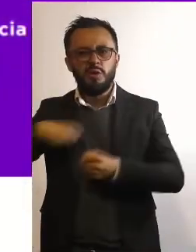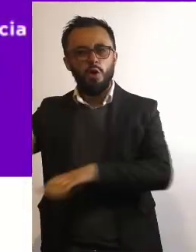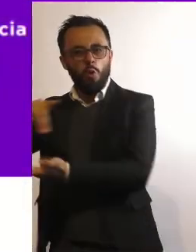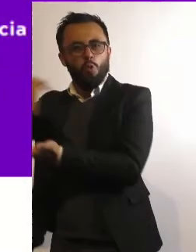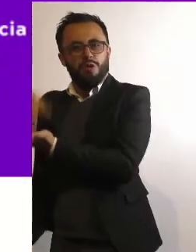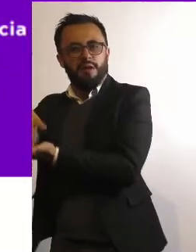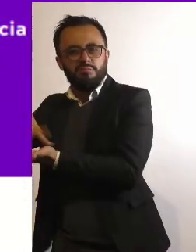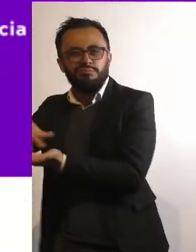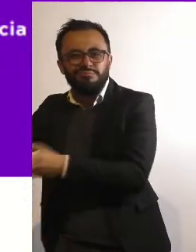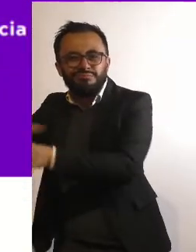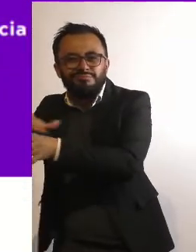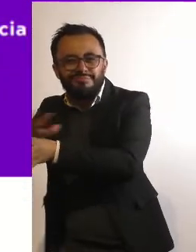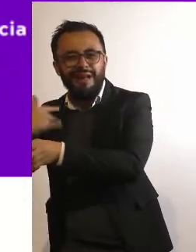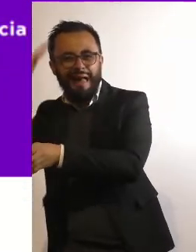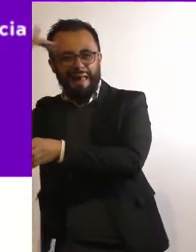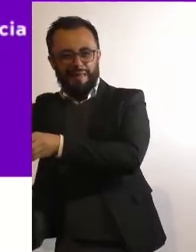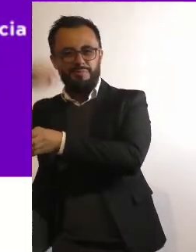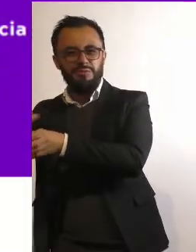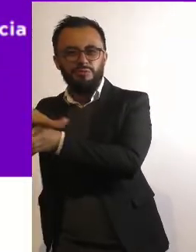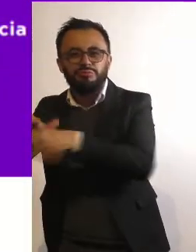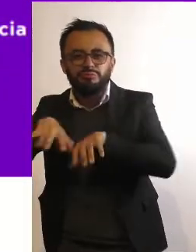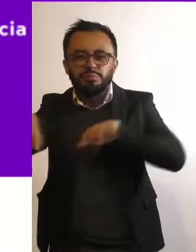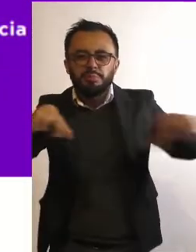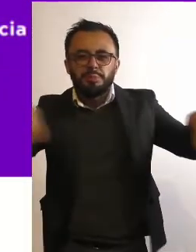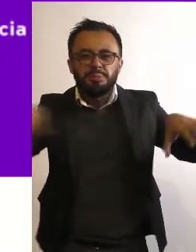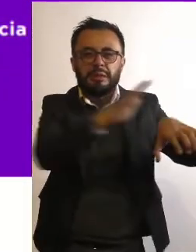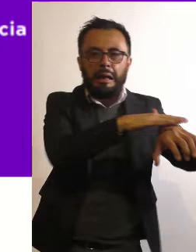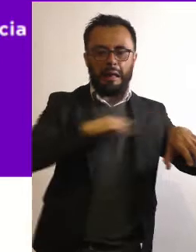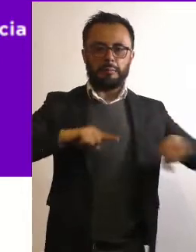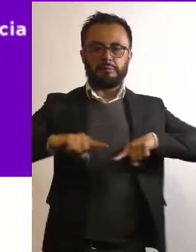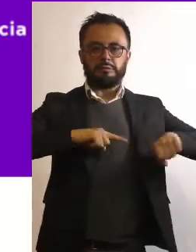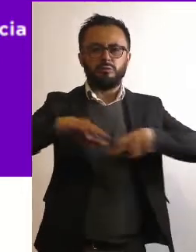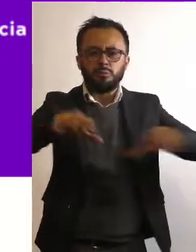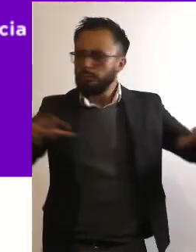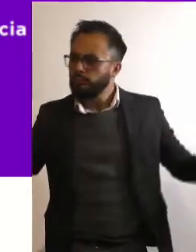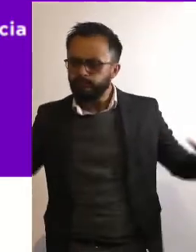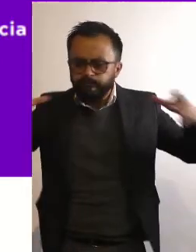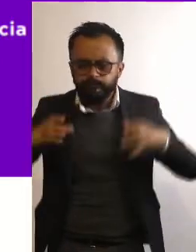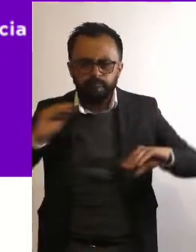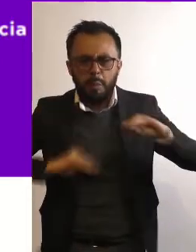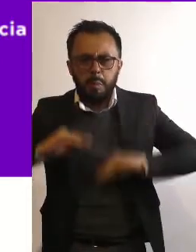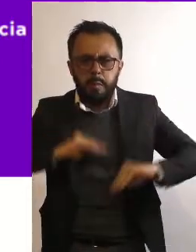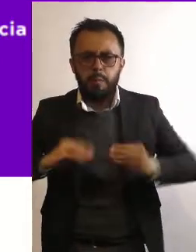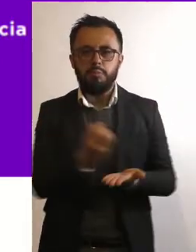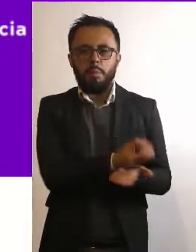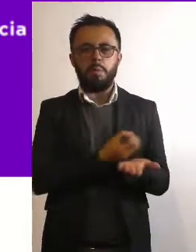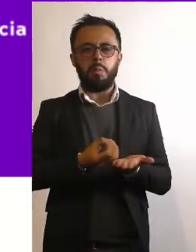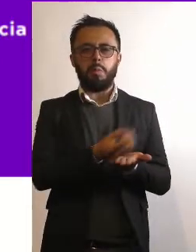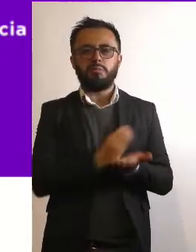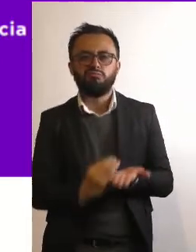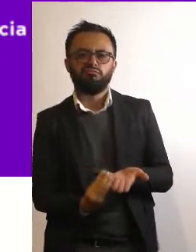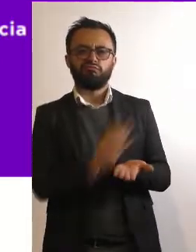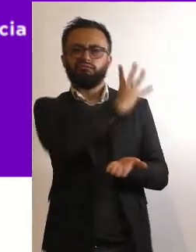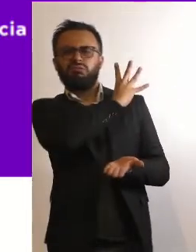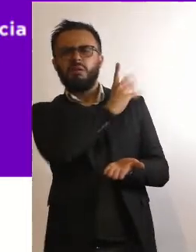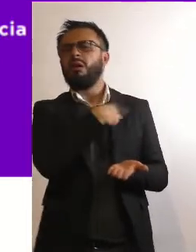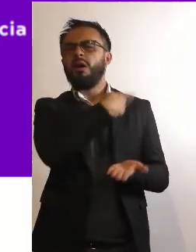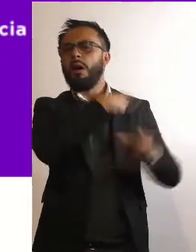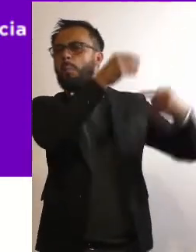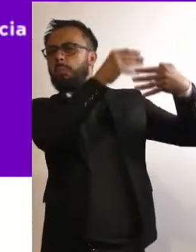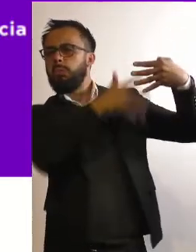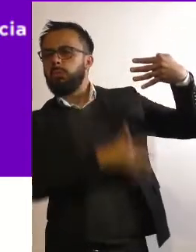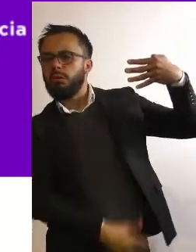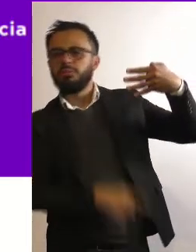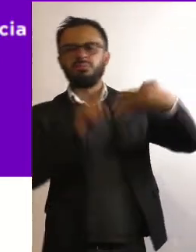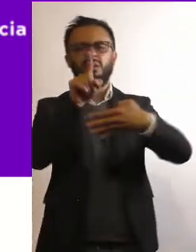administrativas, en donde compartiremos con ustedes esos logros que hemos